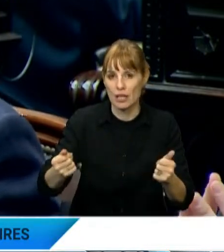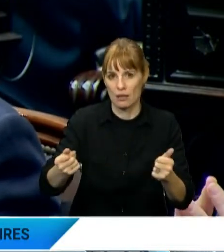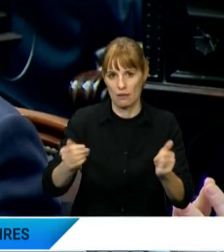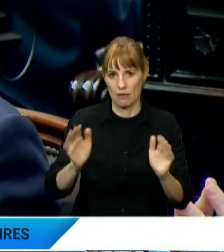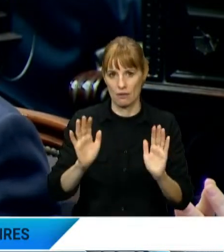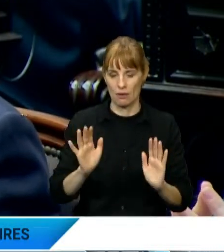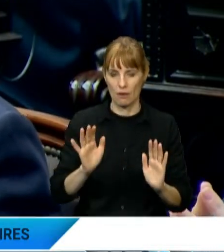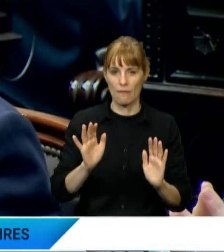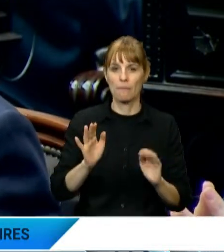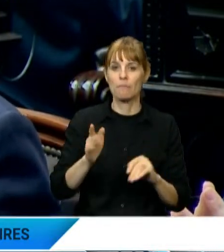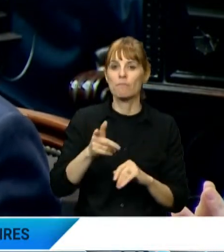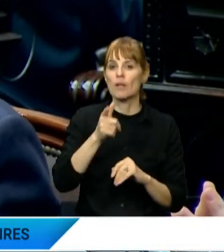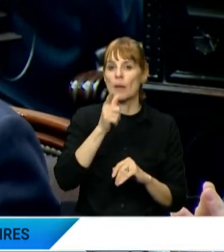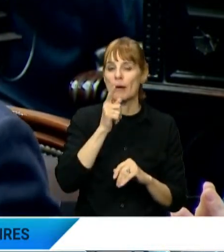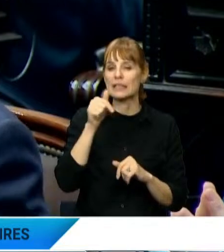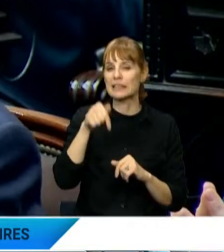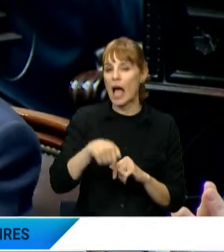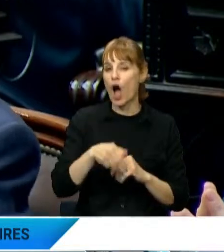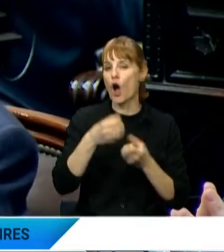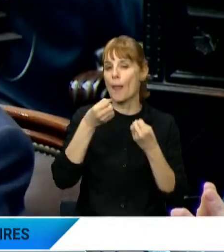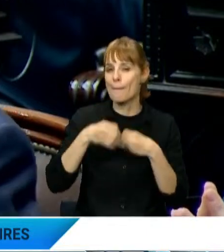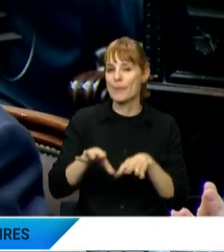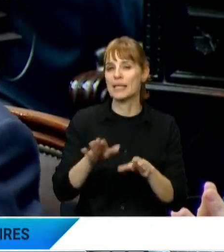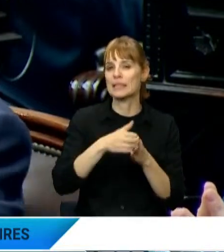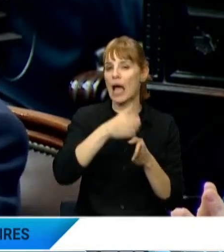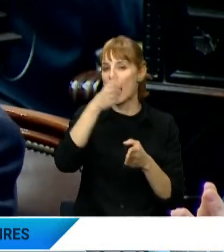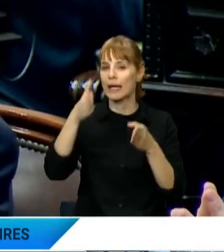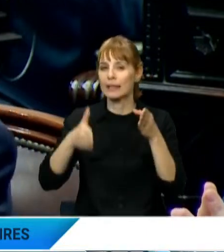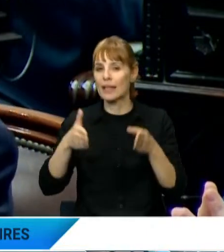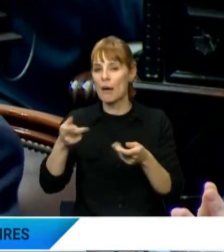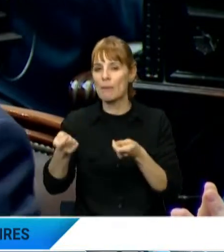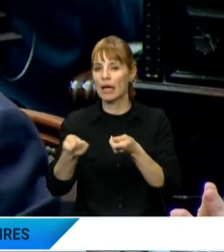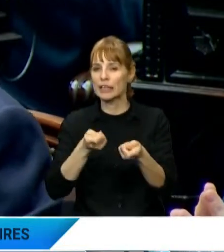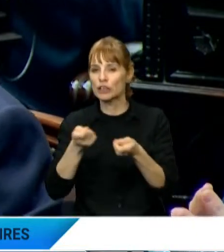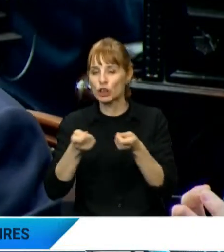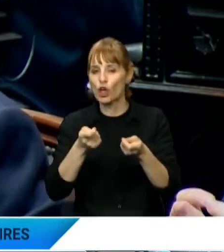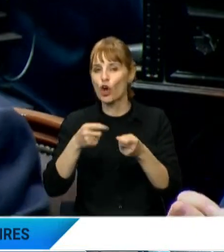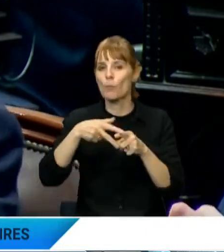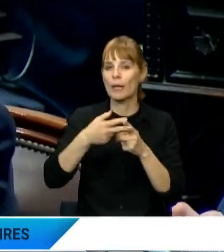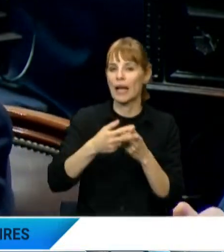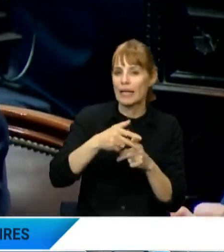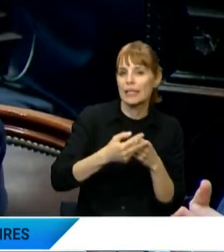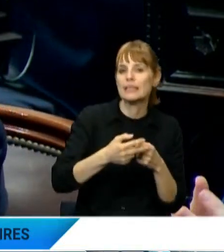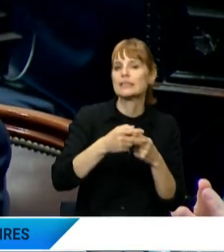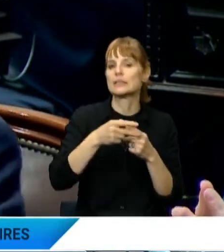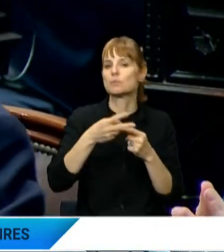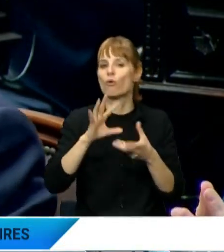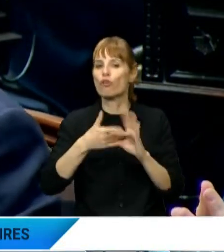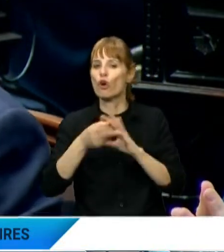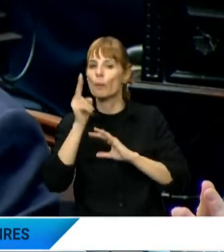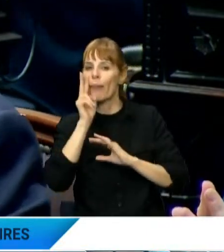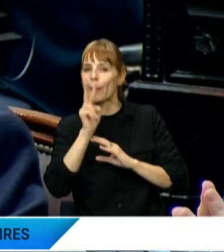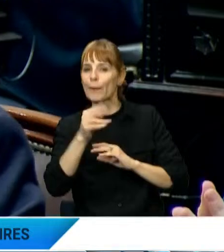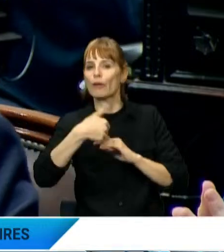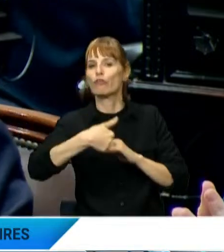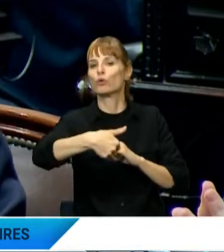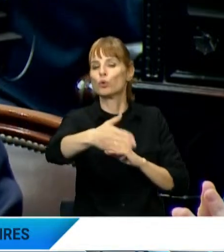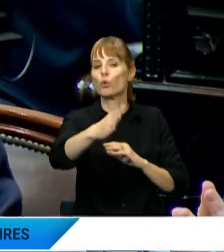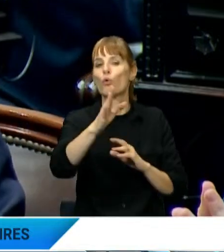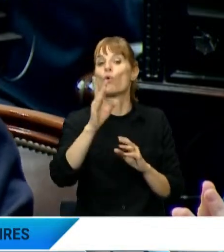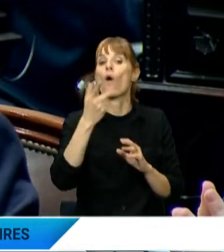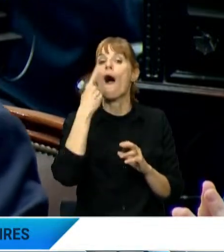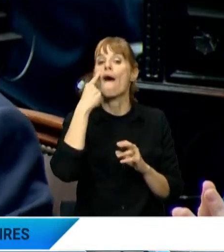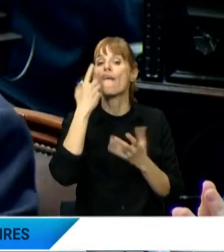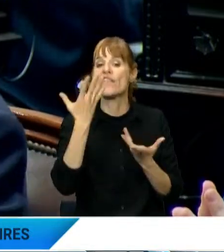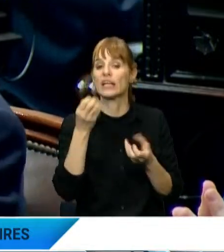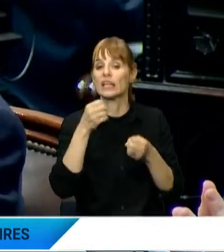la etapa de gestionar, reglamentar, poner en marcha los mecanismos, esta visión del futuro de la Argentina, a ver cómo lo